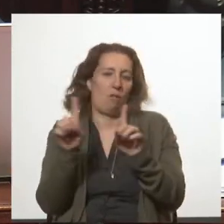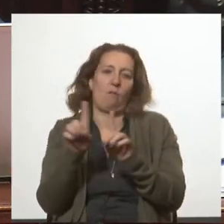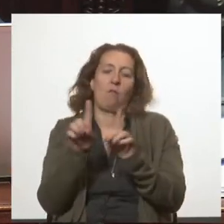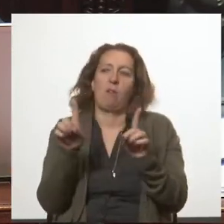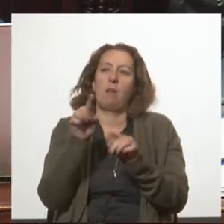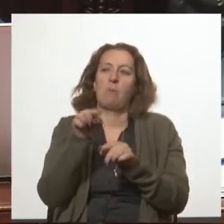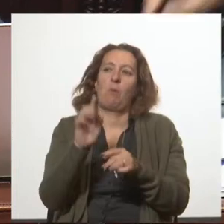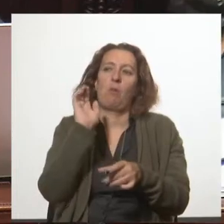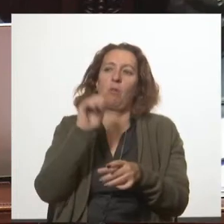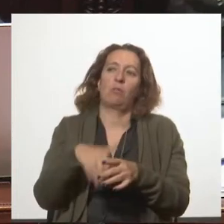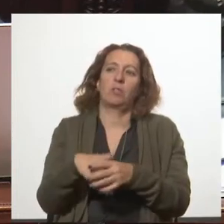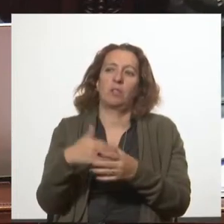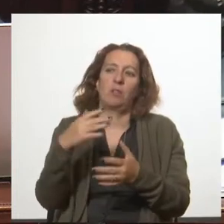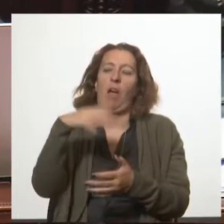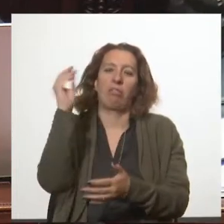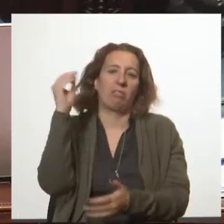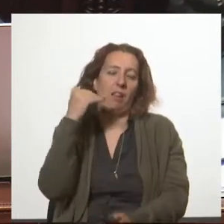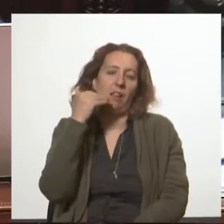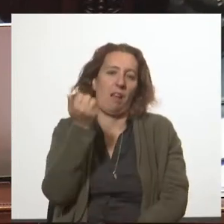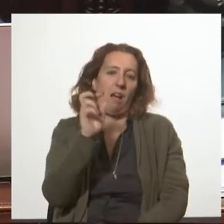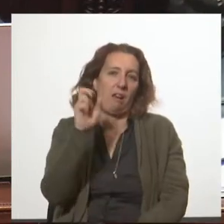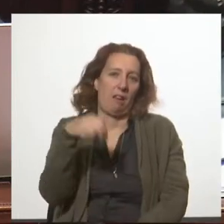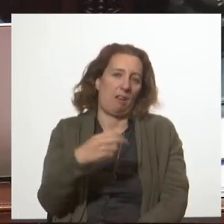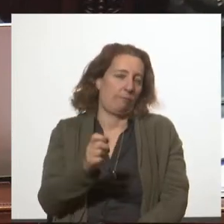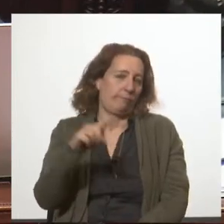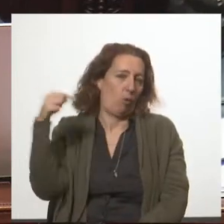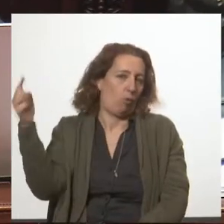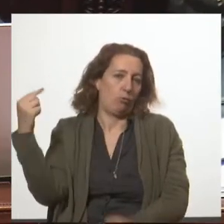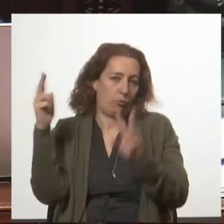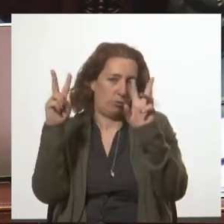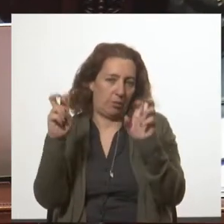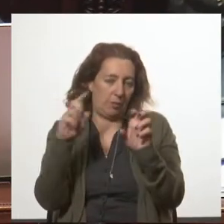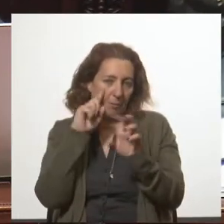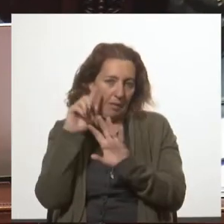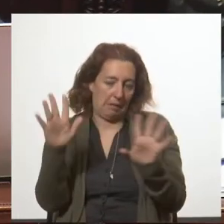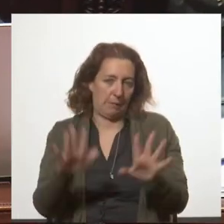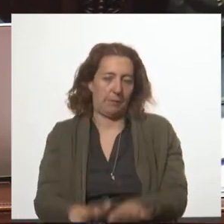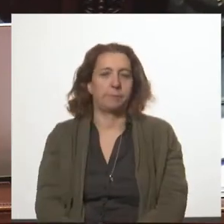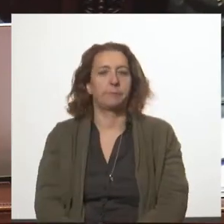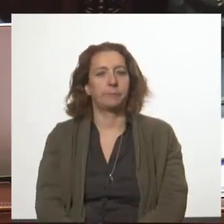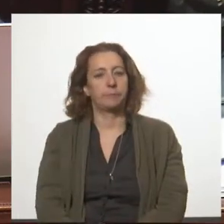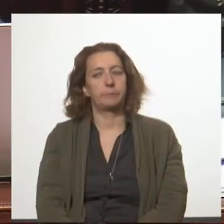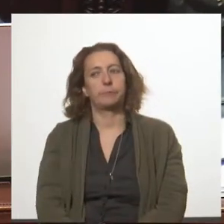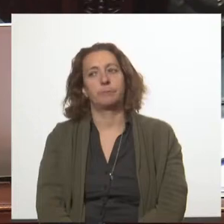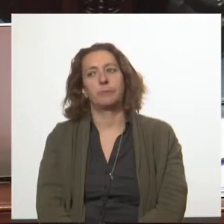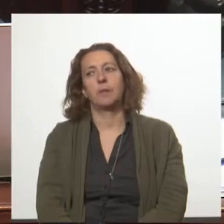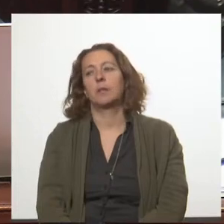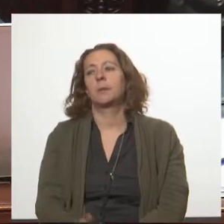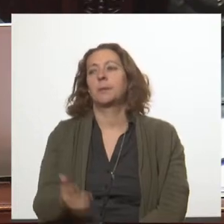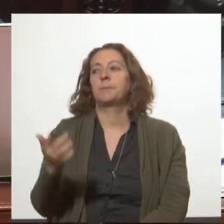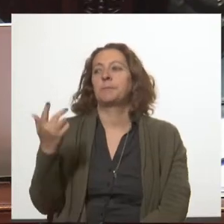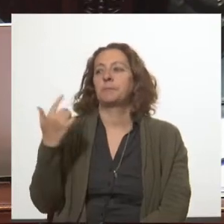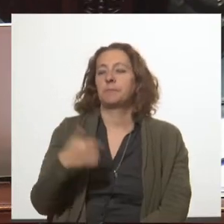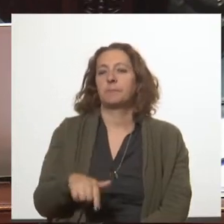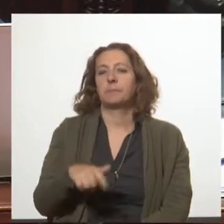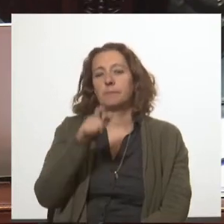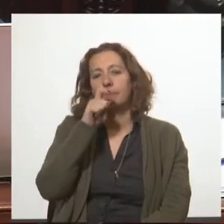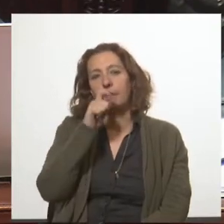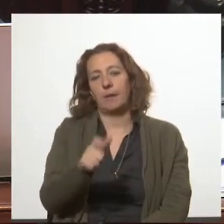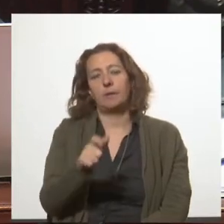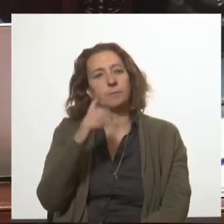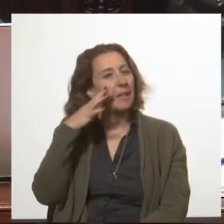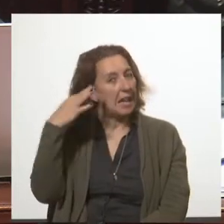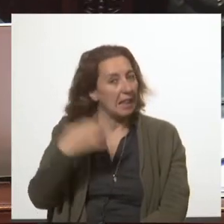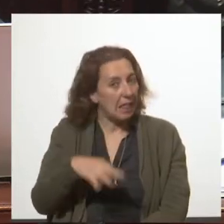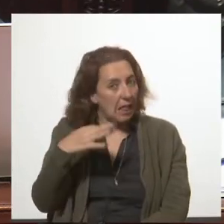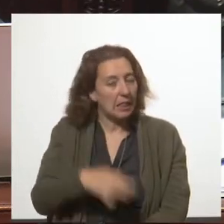por los contenidos delante la arena sino por otras razones que son totalmente ajenas a esa realidad o sea que esta es la realidad de los